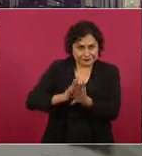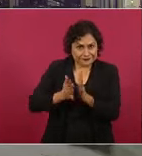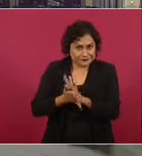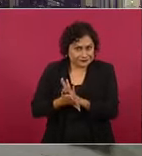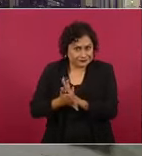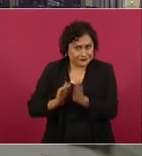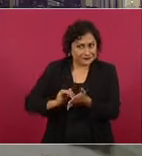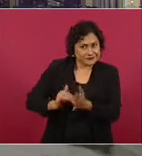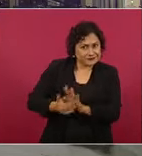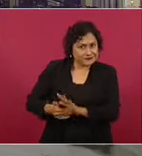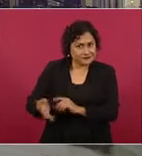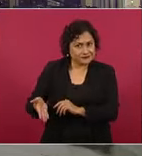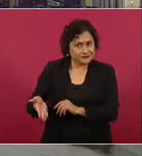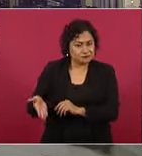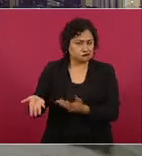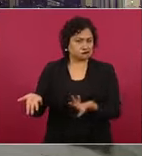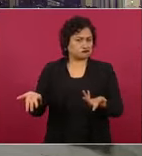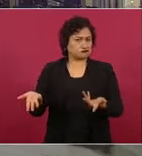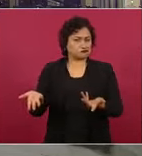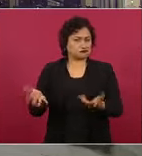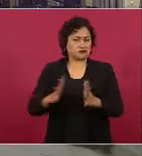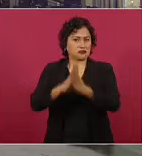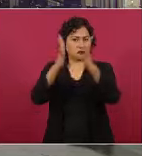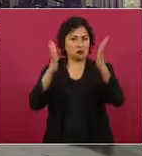¿Qué democracia puede haber?